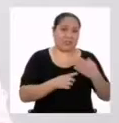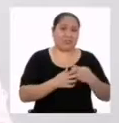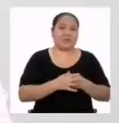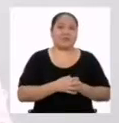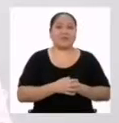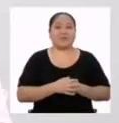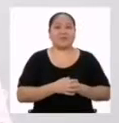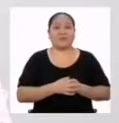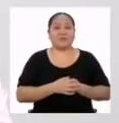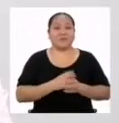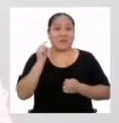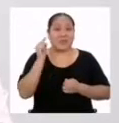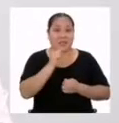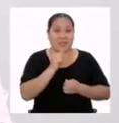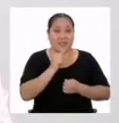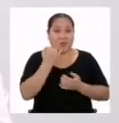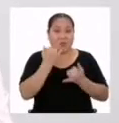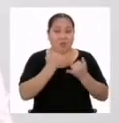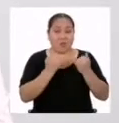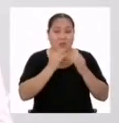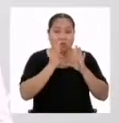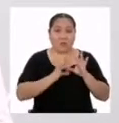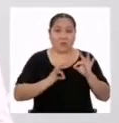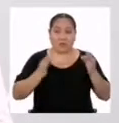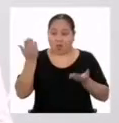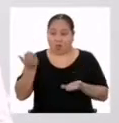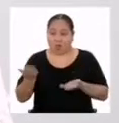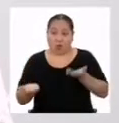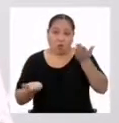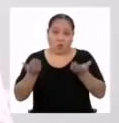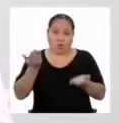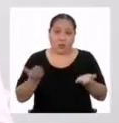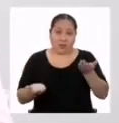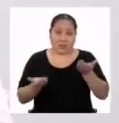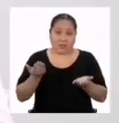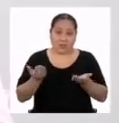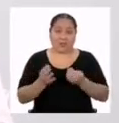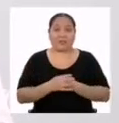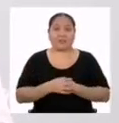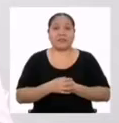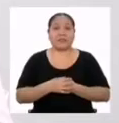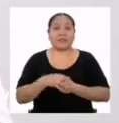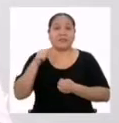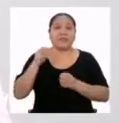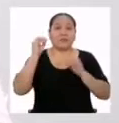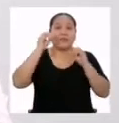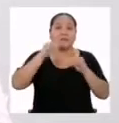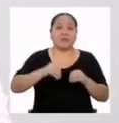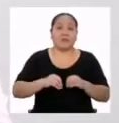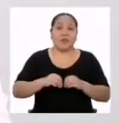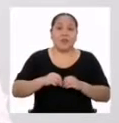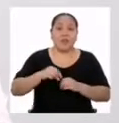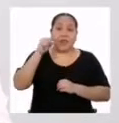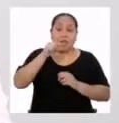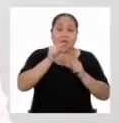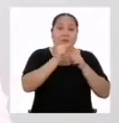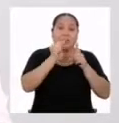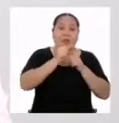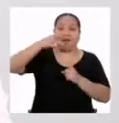Esa última pieza de información, la comparación, la deducimos a partir de la expresión mientras